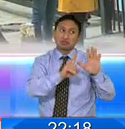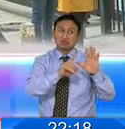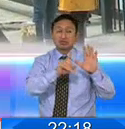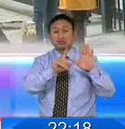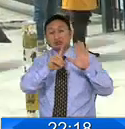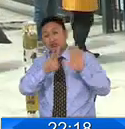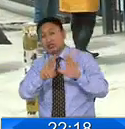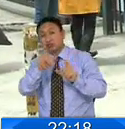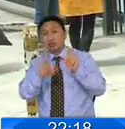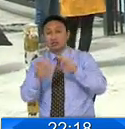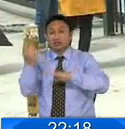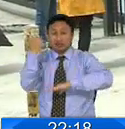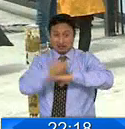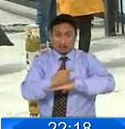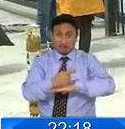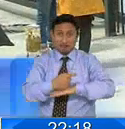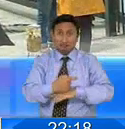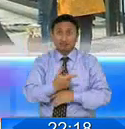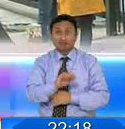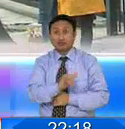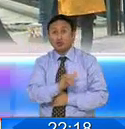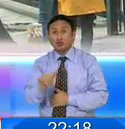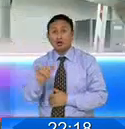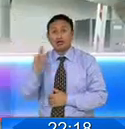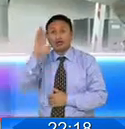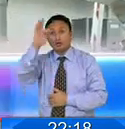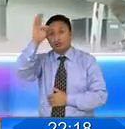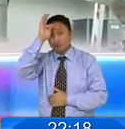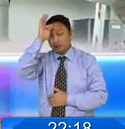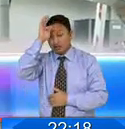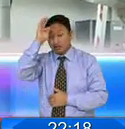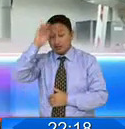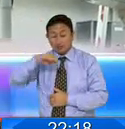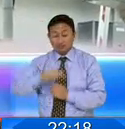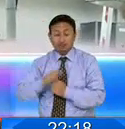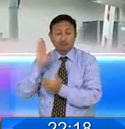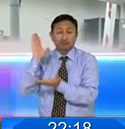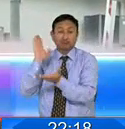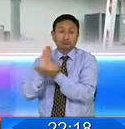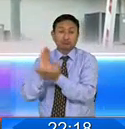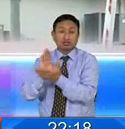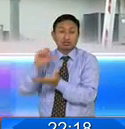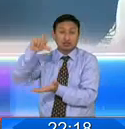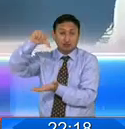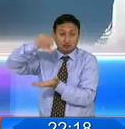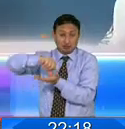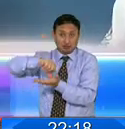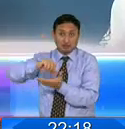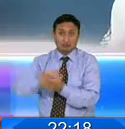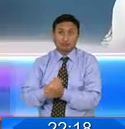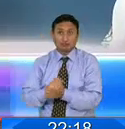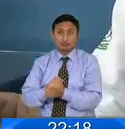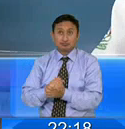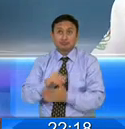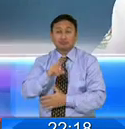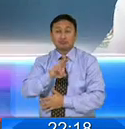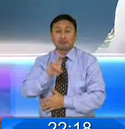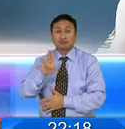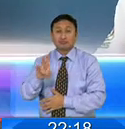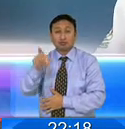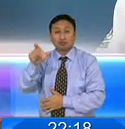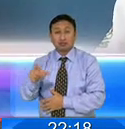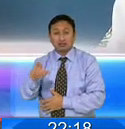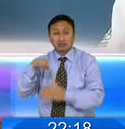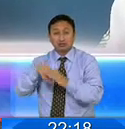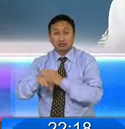pacientes. Panorama similar se evidencia en el Hospital Carlos Andrade Marín, también de la Red del Seguro Social IES. 27 pacientes en terapia